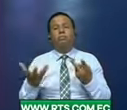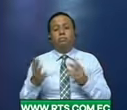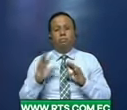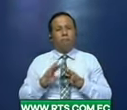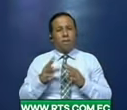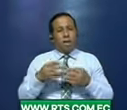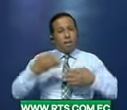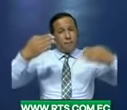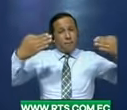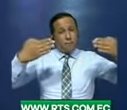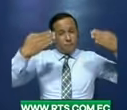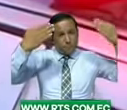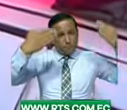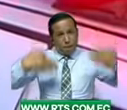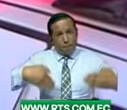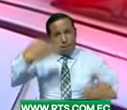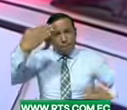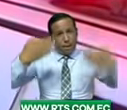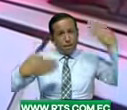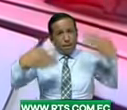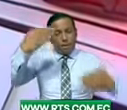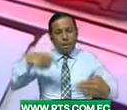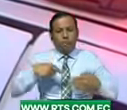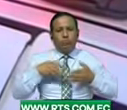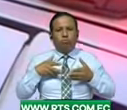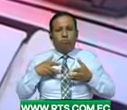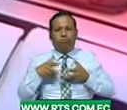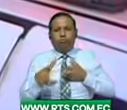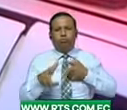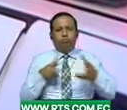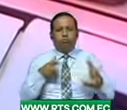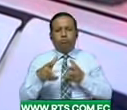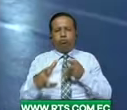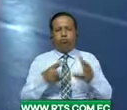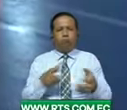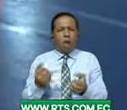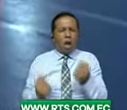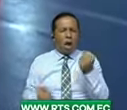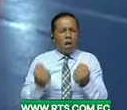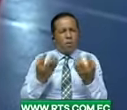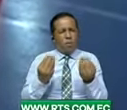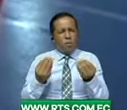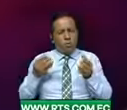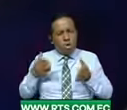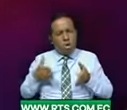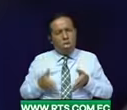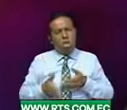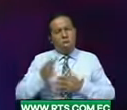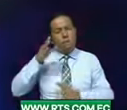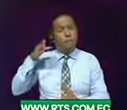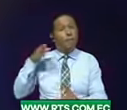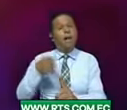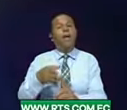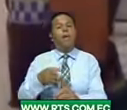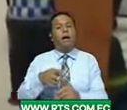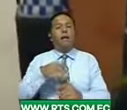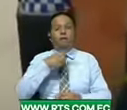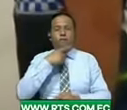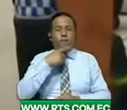Chumbún de la vía a la costa para controlar aquellos vehículos livianos y pesados que se desplazarán durante el feriado de